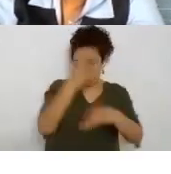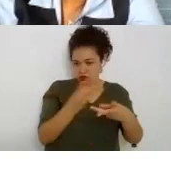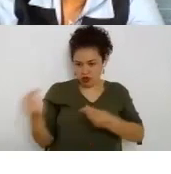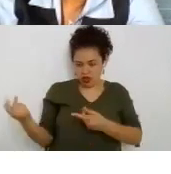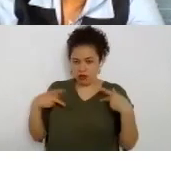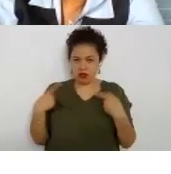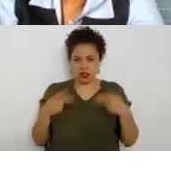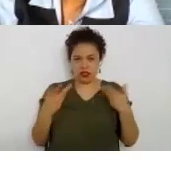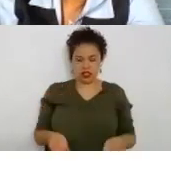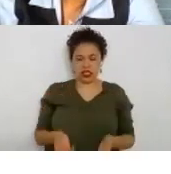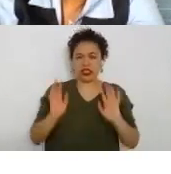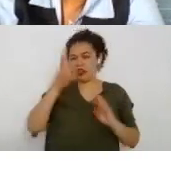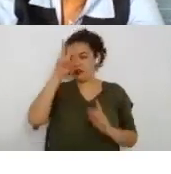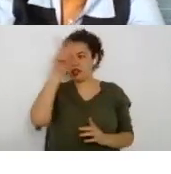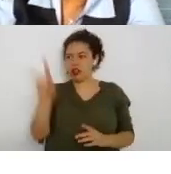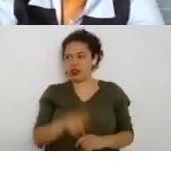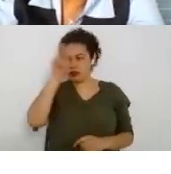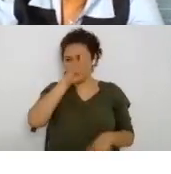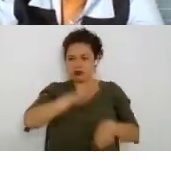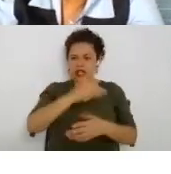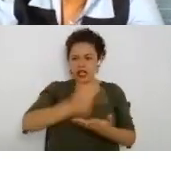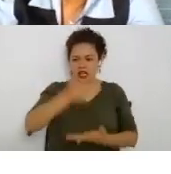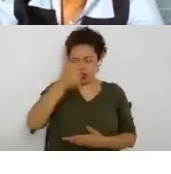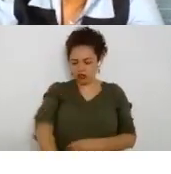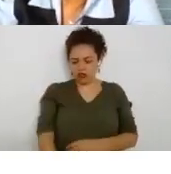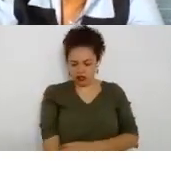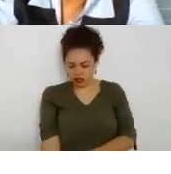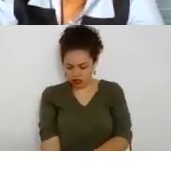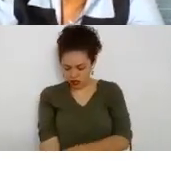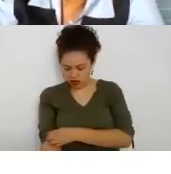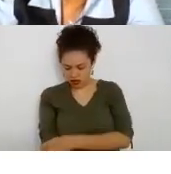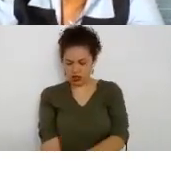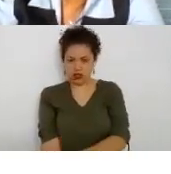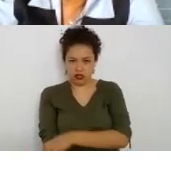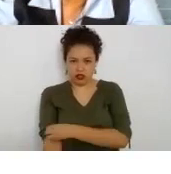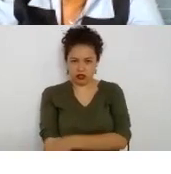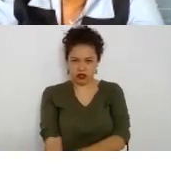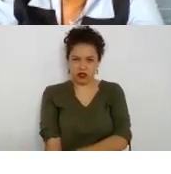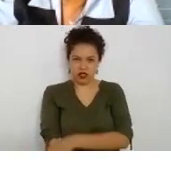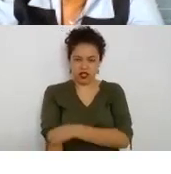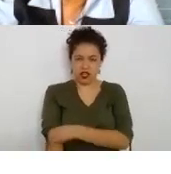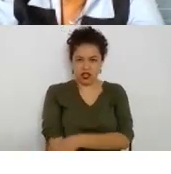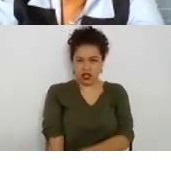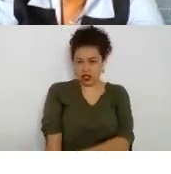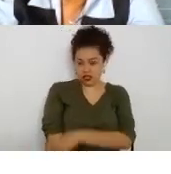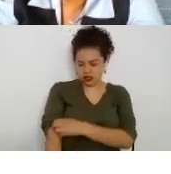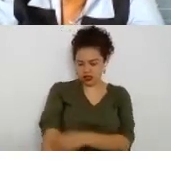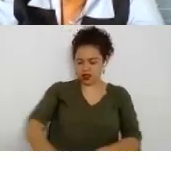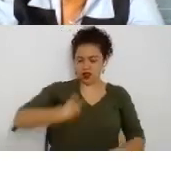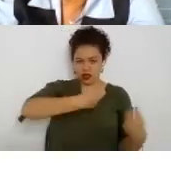comienza a ponerse peor, ¿no? La situación se agrava. ¿Es válido nosotros poder llevar a una víctima en nuestro